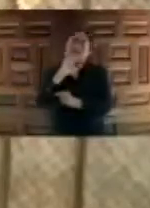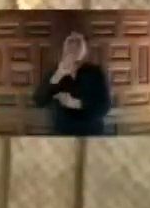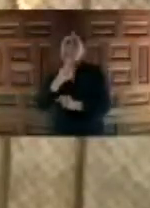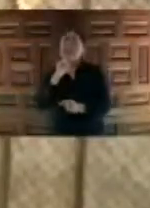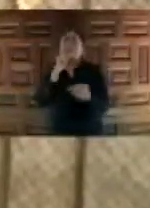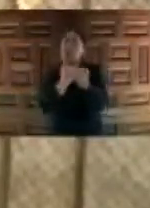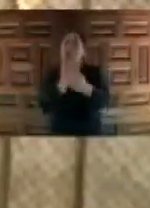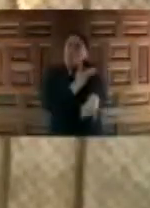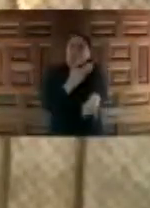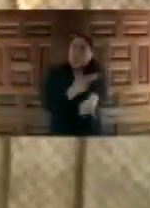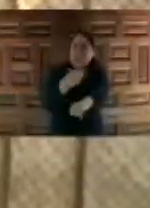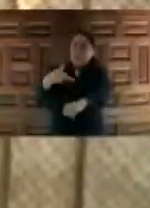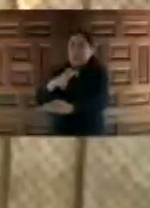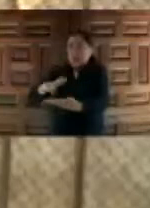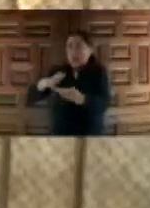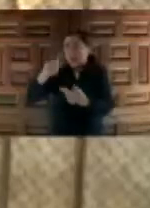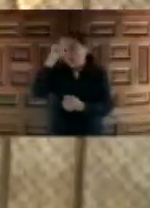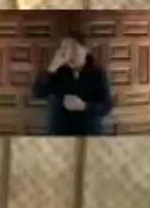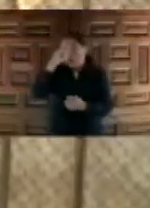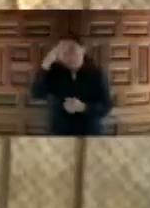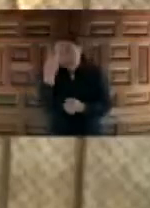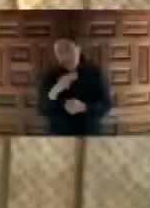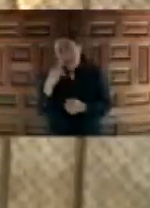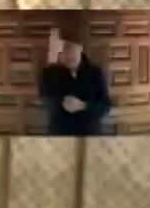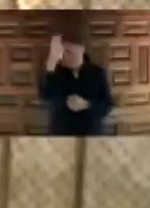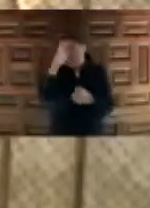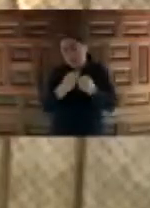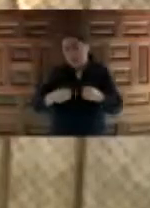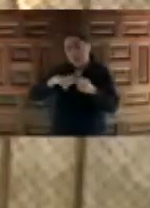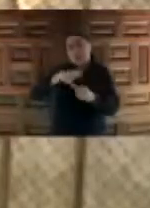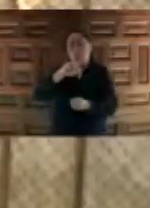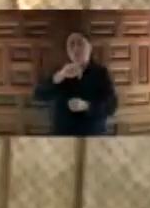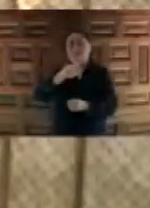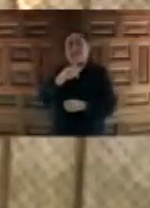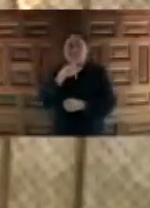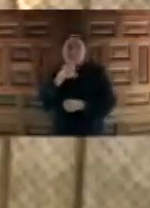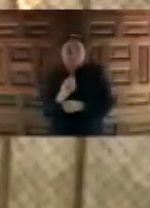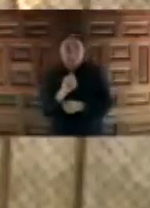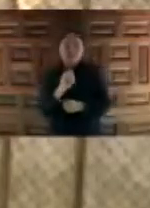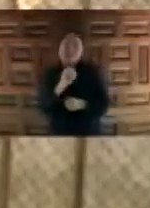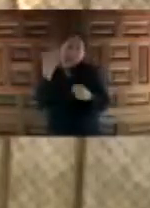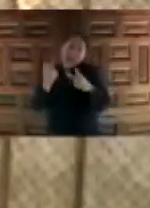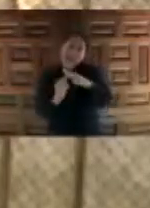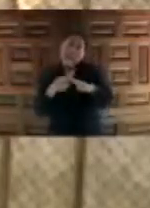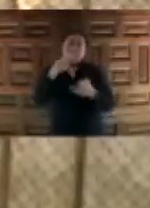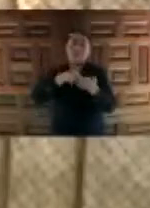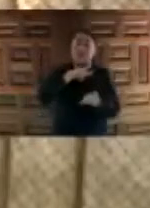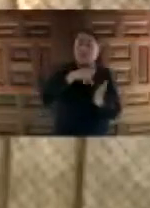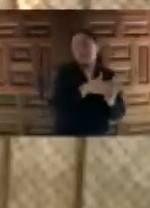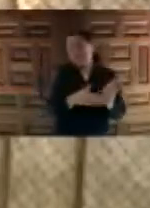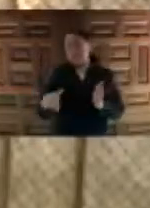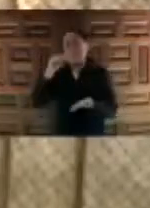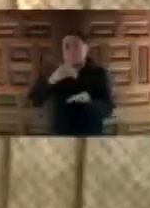También coordinador regional del Consejo Mexicano de Ciencias Sociales, COMEXO, que es desde el 2017 hasta la